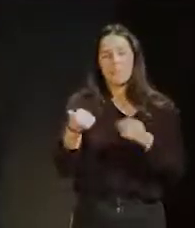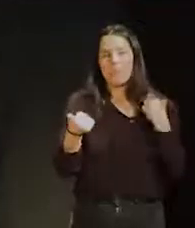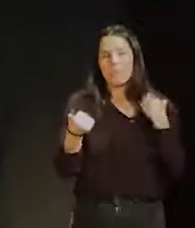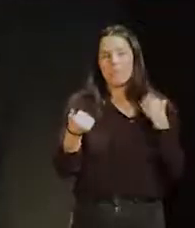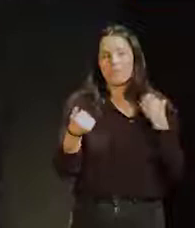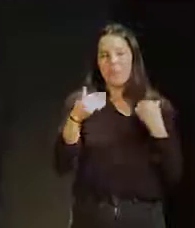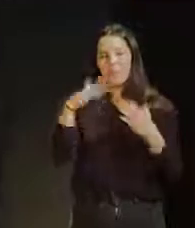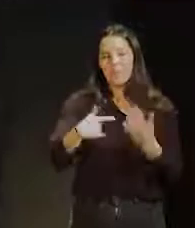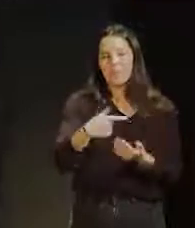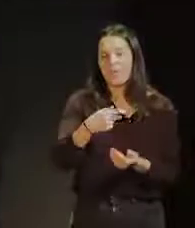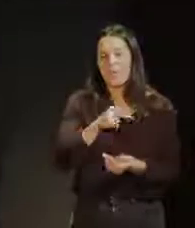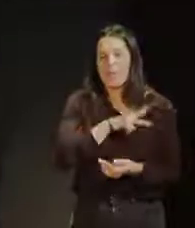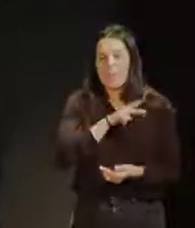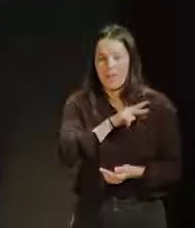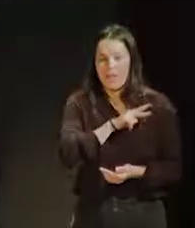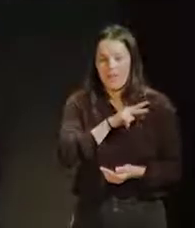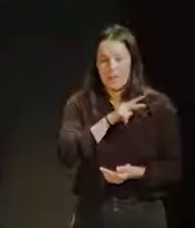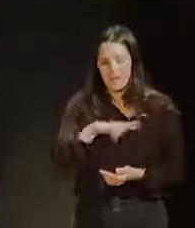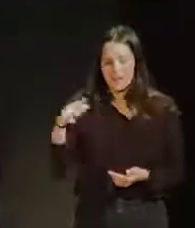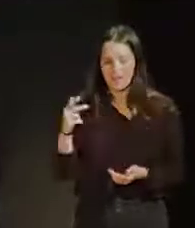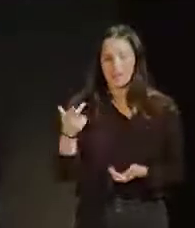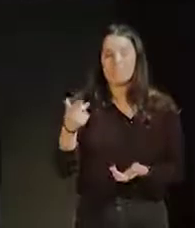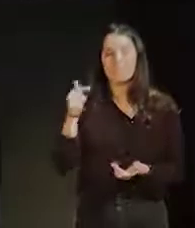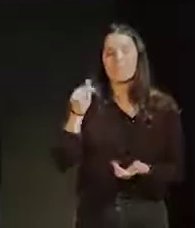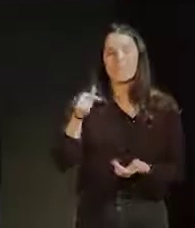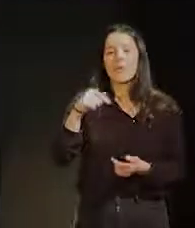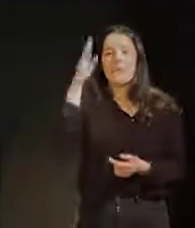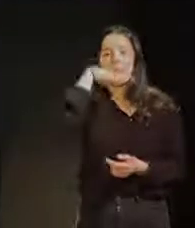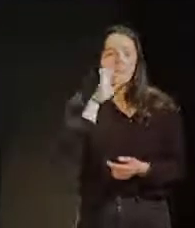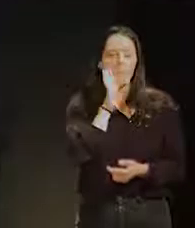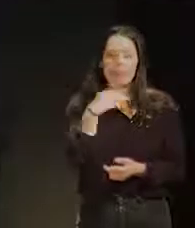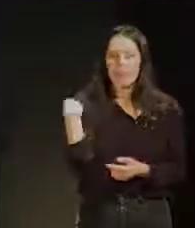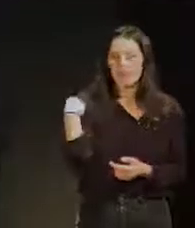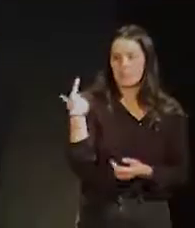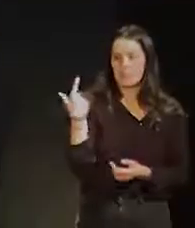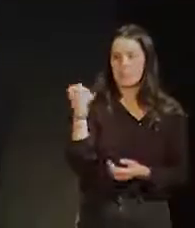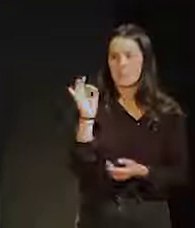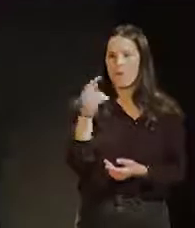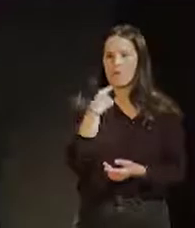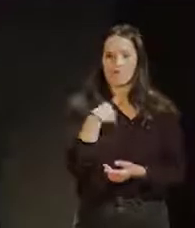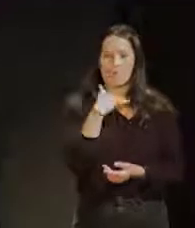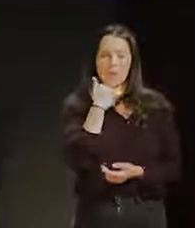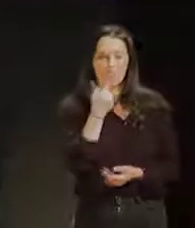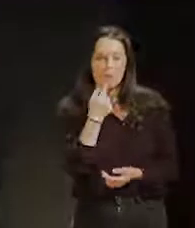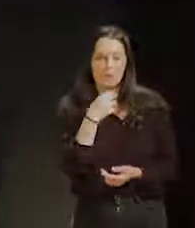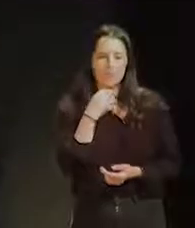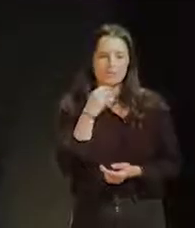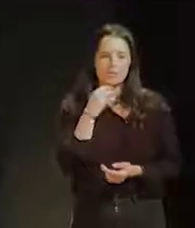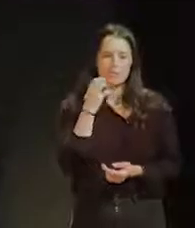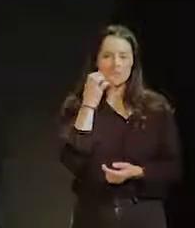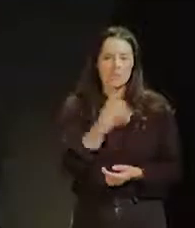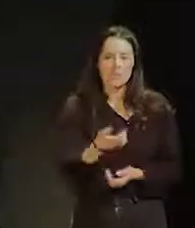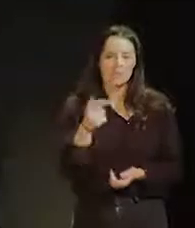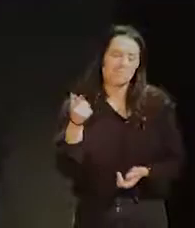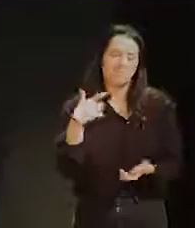tenido preguntas o... parientes, padres que en un momento se han dicho cosas, ¿no? Por eso creo que ha